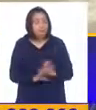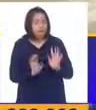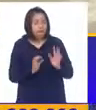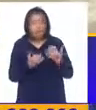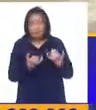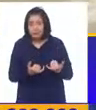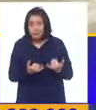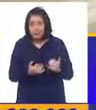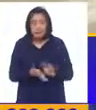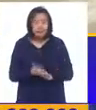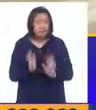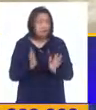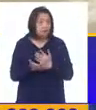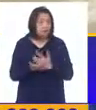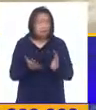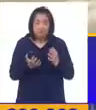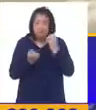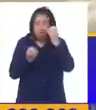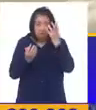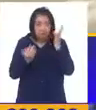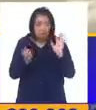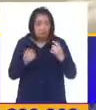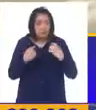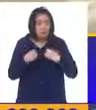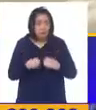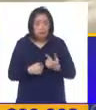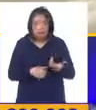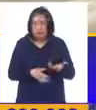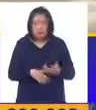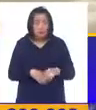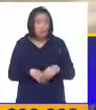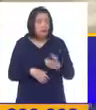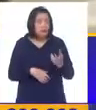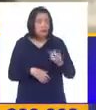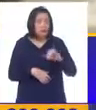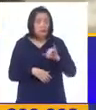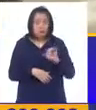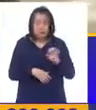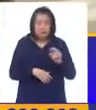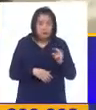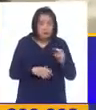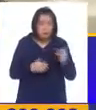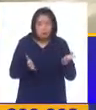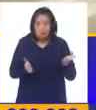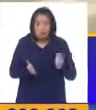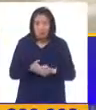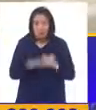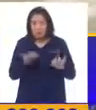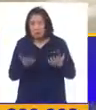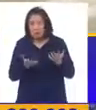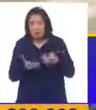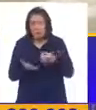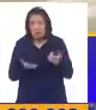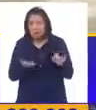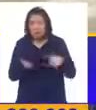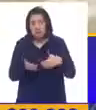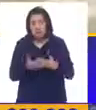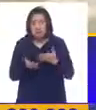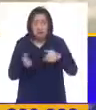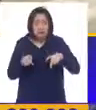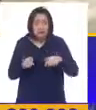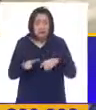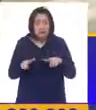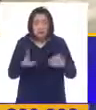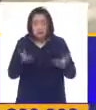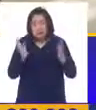el momento no tenemos tampoco información del abogado de John Kelvin, pensamos que de repente podía estar en este lugar, pero aparentemente lo